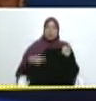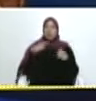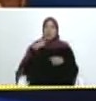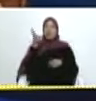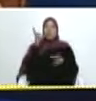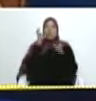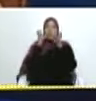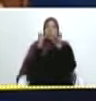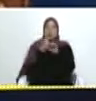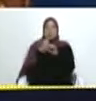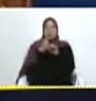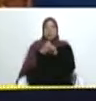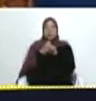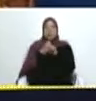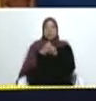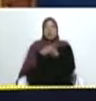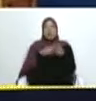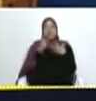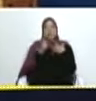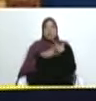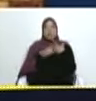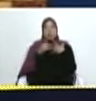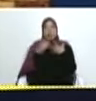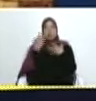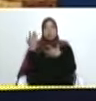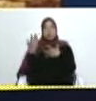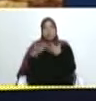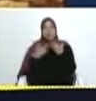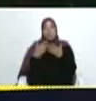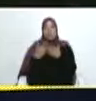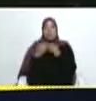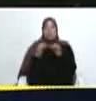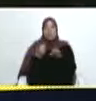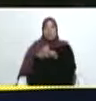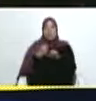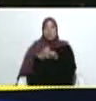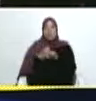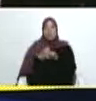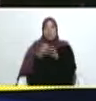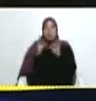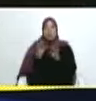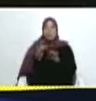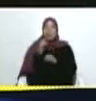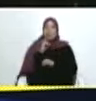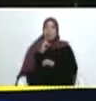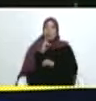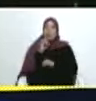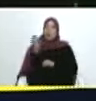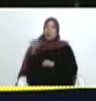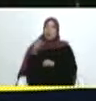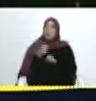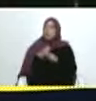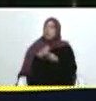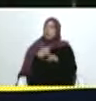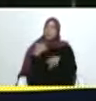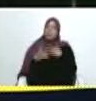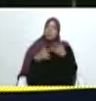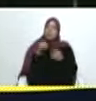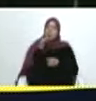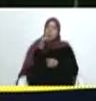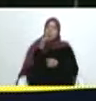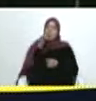escuchar, y vinimos a escuchar las propuestas para que, como dije a un inicio, lleguen de forma cruda a sus manos y sea usted